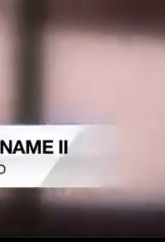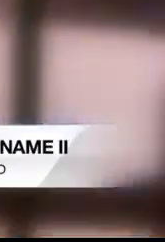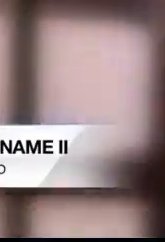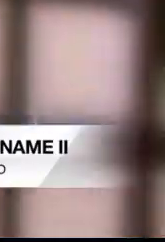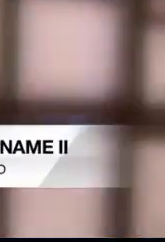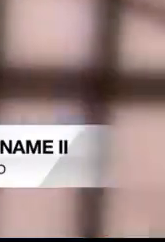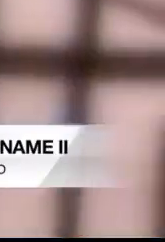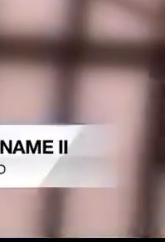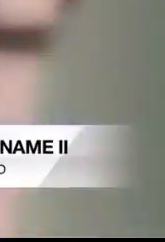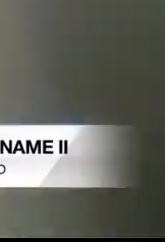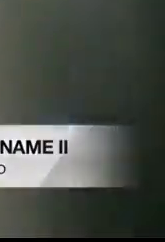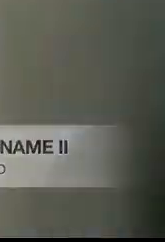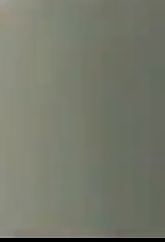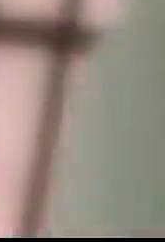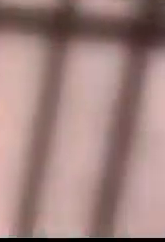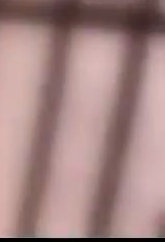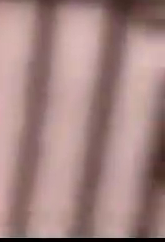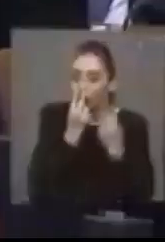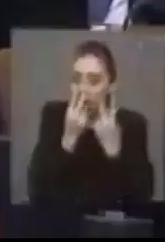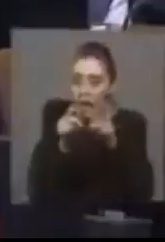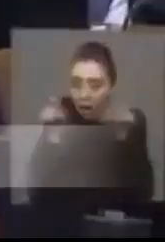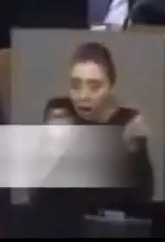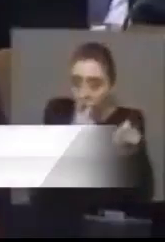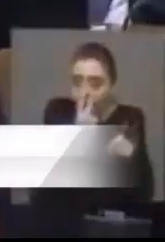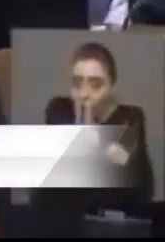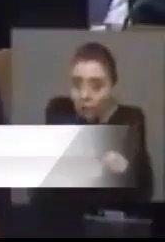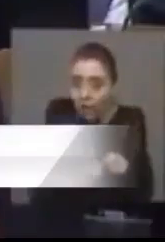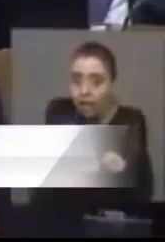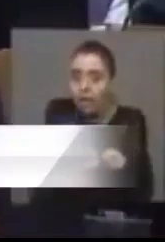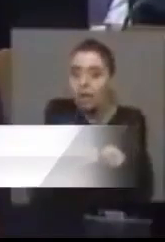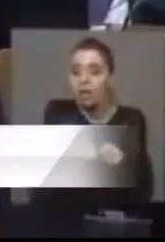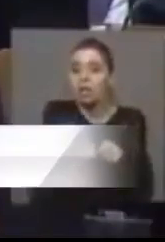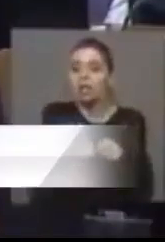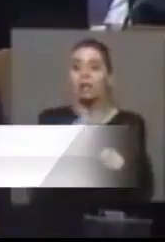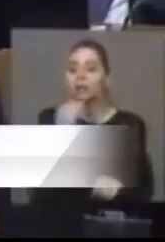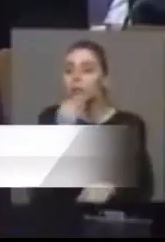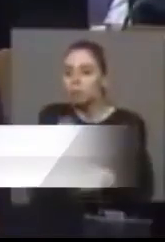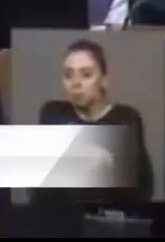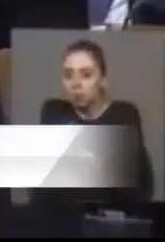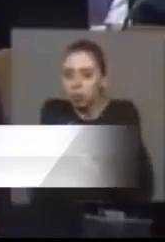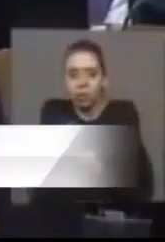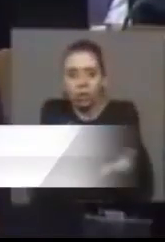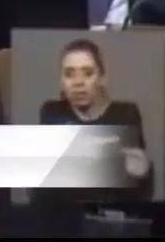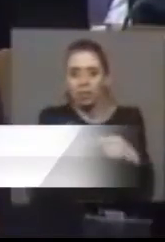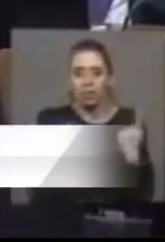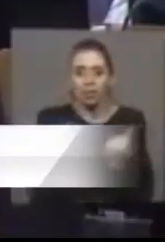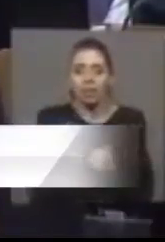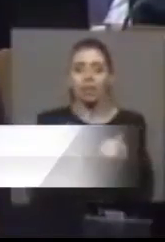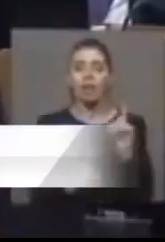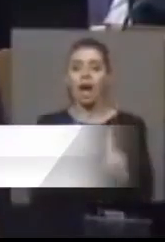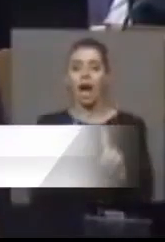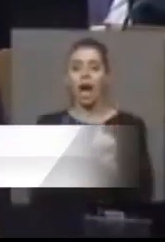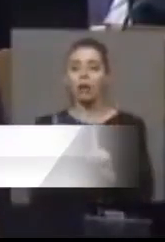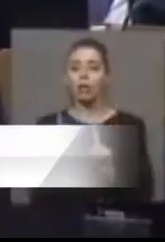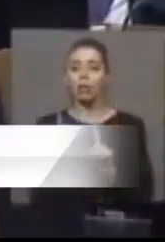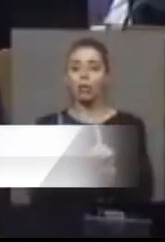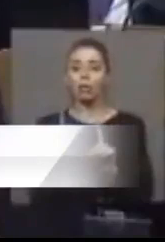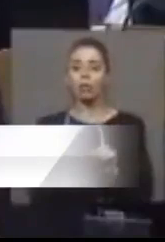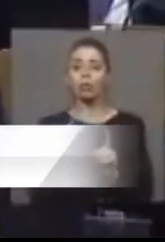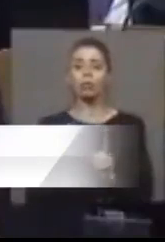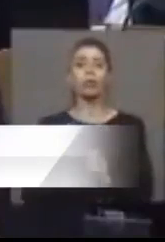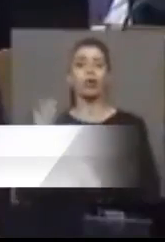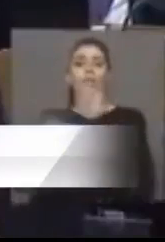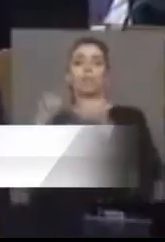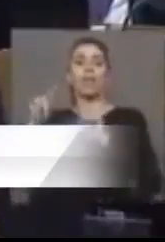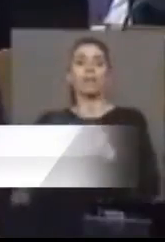habló en la sala sobre los niños del Sename. Mucho ver cómo caemos en pequeñeces, cómo algunos se levantan defendiendo